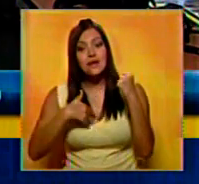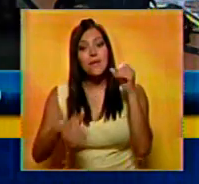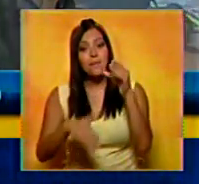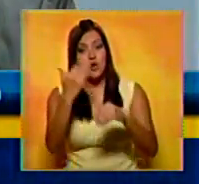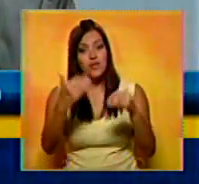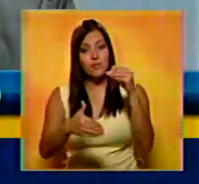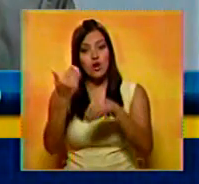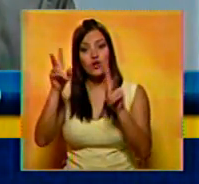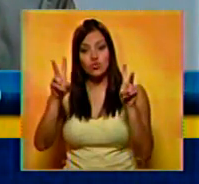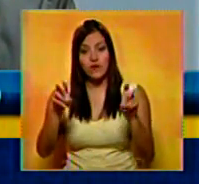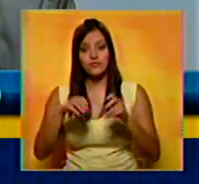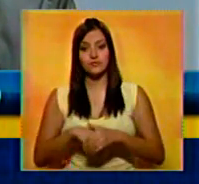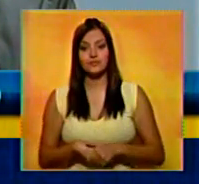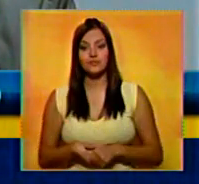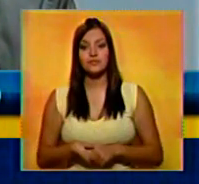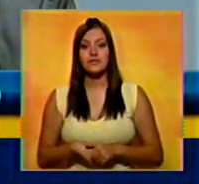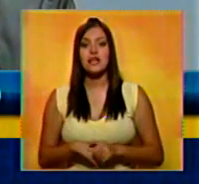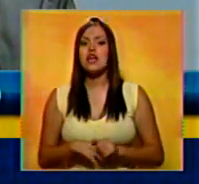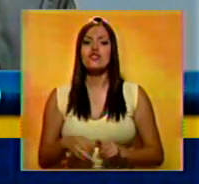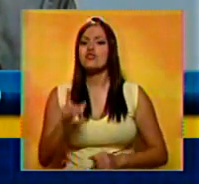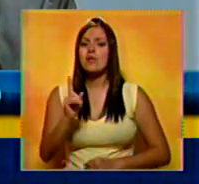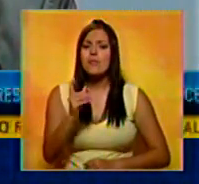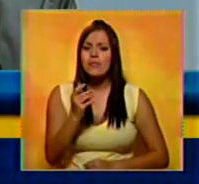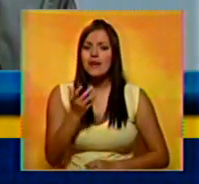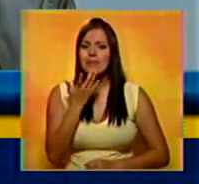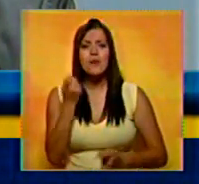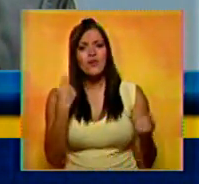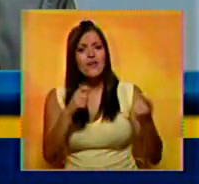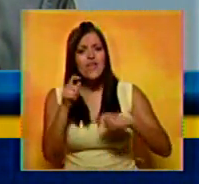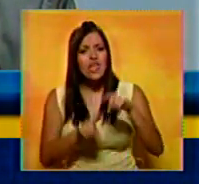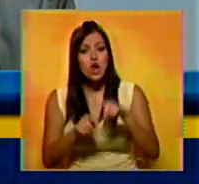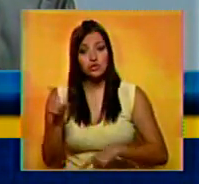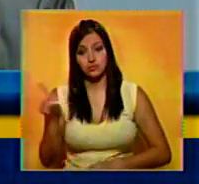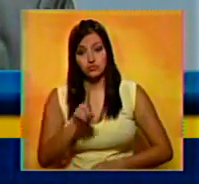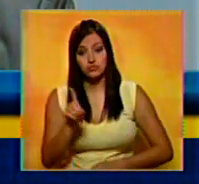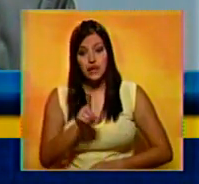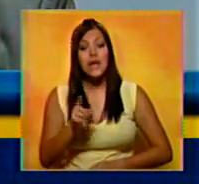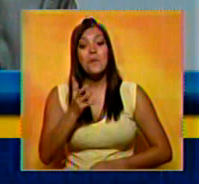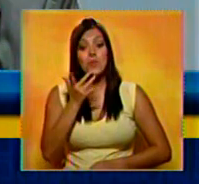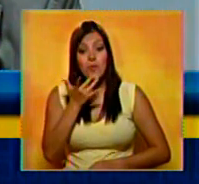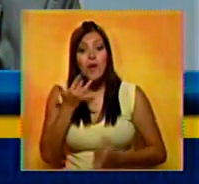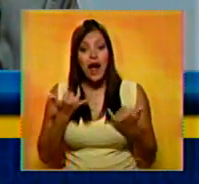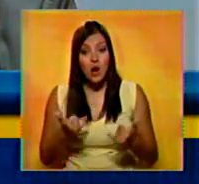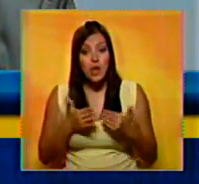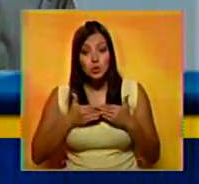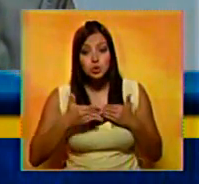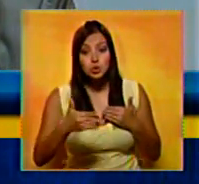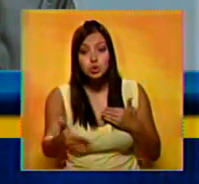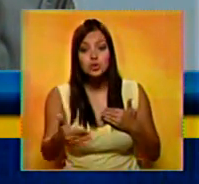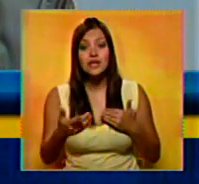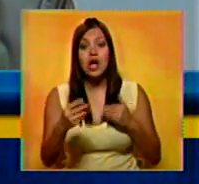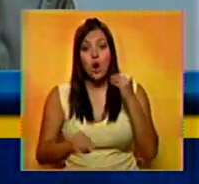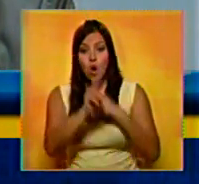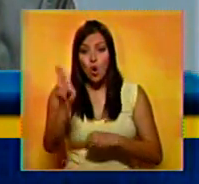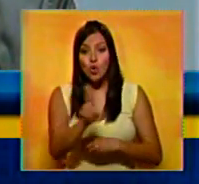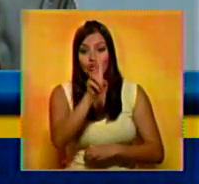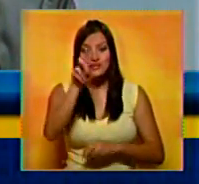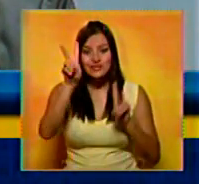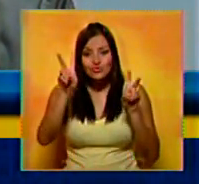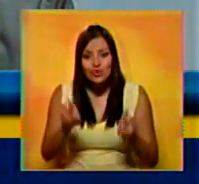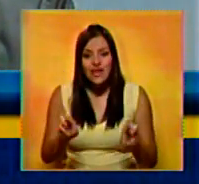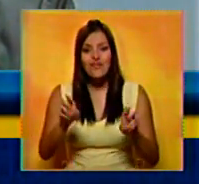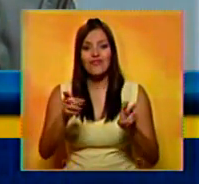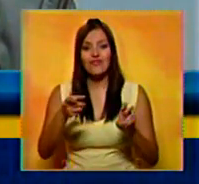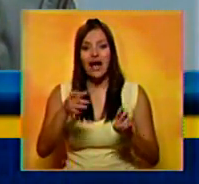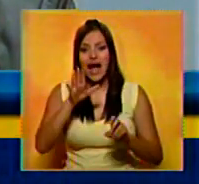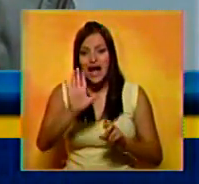innovación. No se trata de vender productos, sino se trata de que lo que se haga de ahora en adelante con el acero se haga de acuerdo primero a las